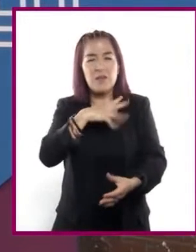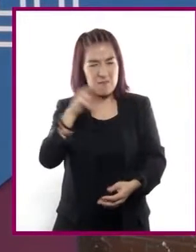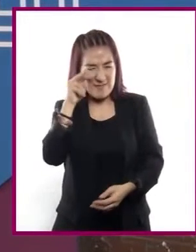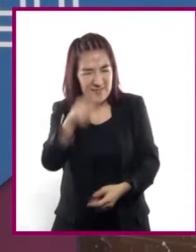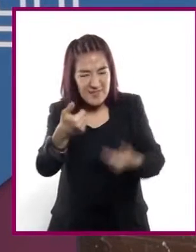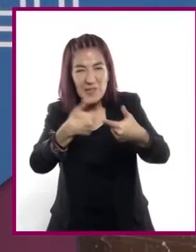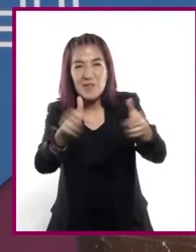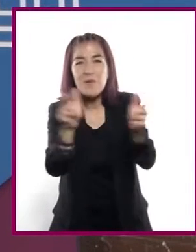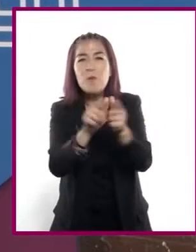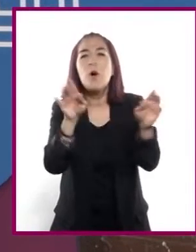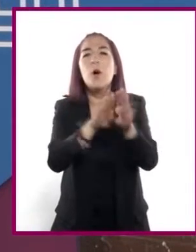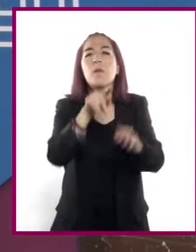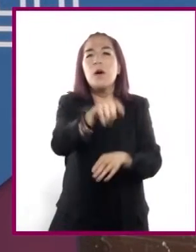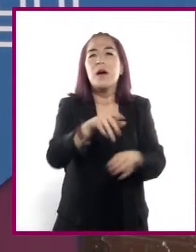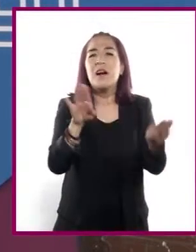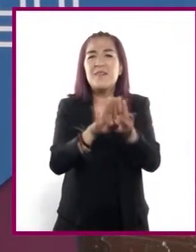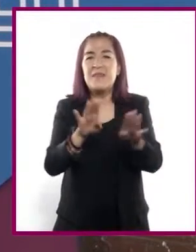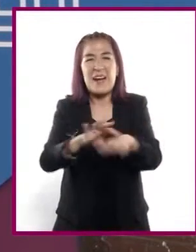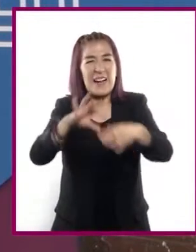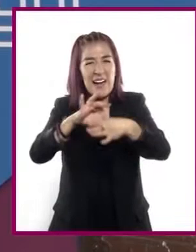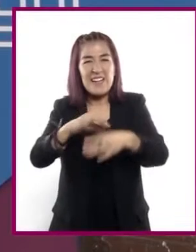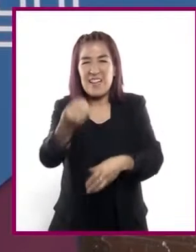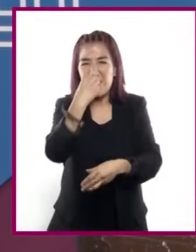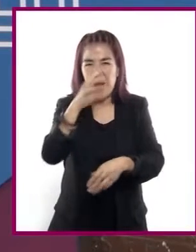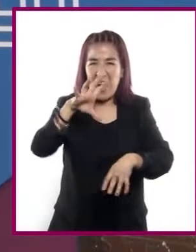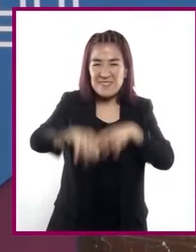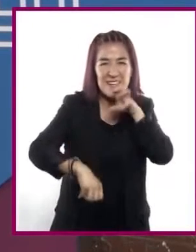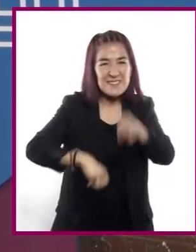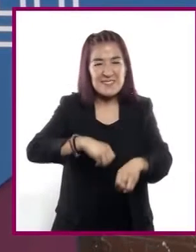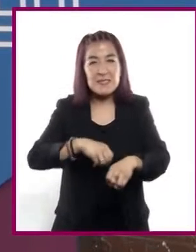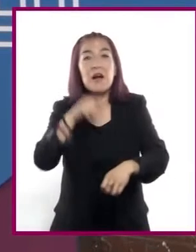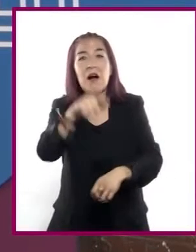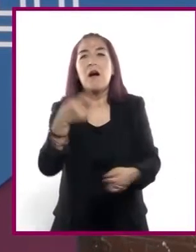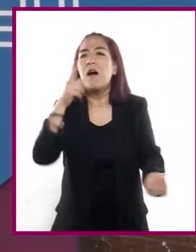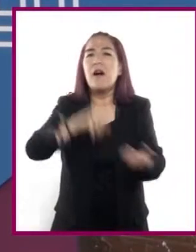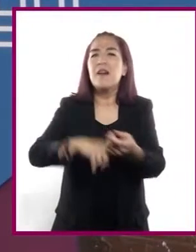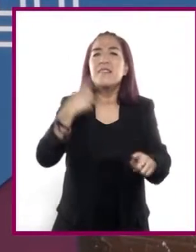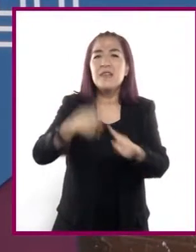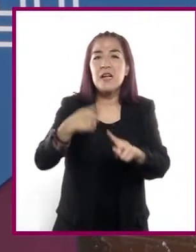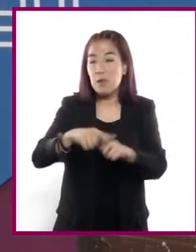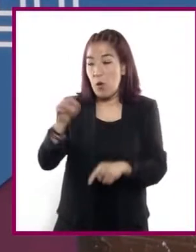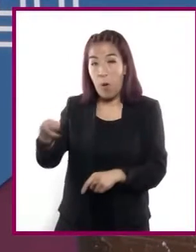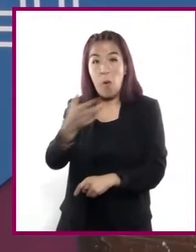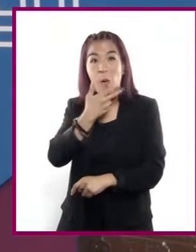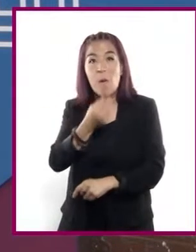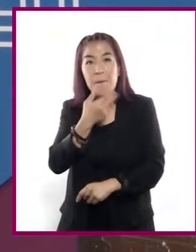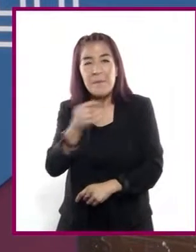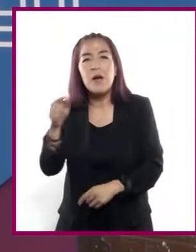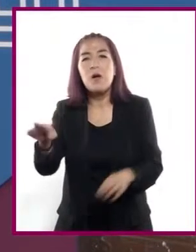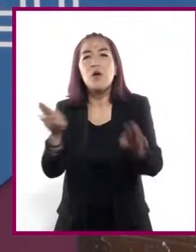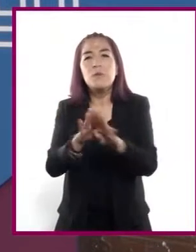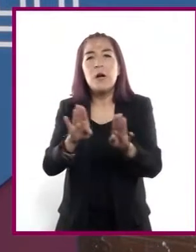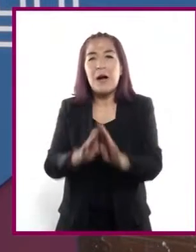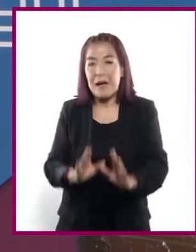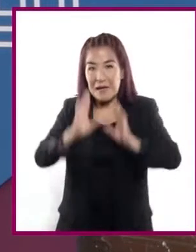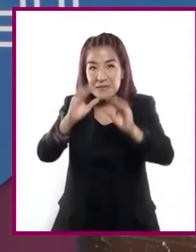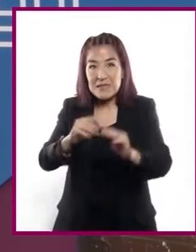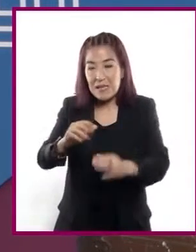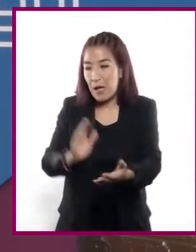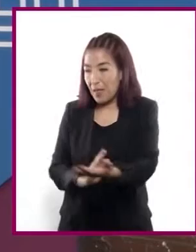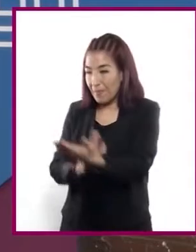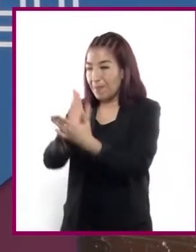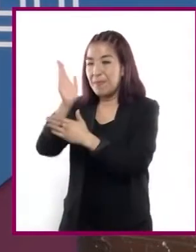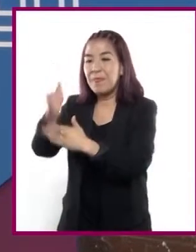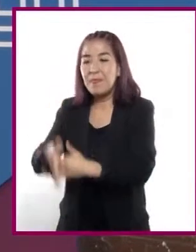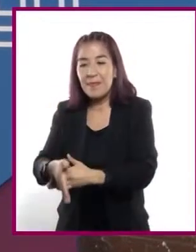que practicaba el canibalismo, quienes tenían prisionero a un hombre que el señor Crusoe salvó de